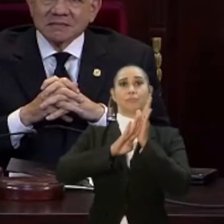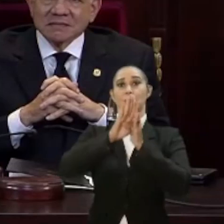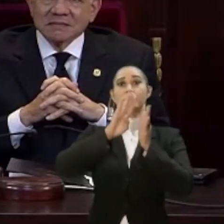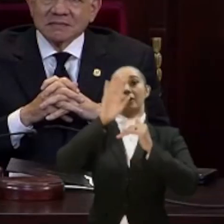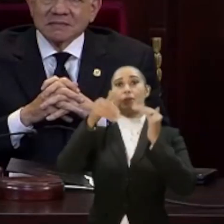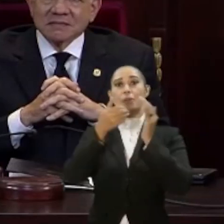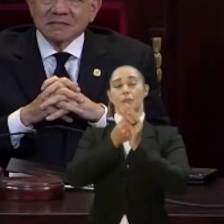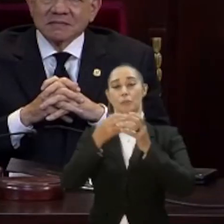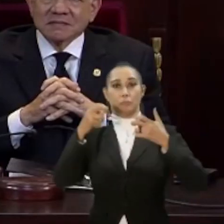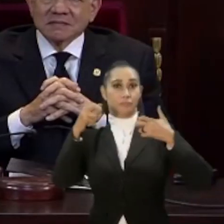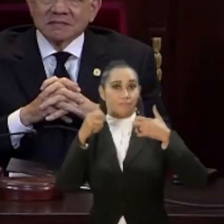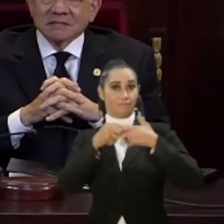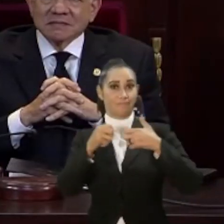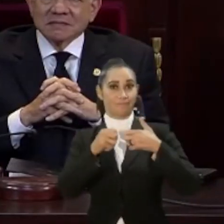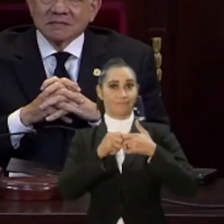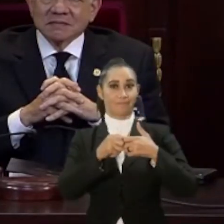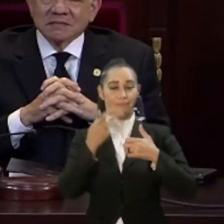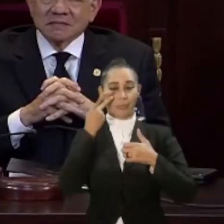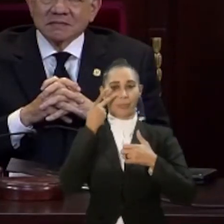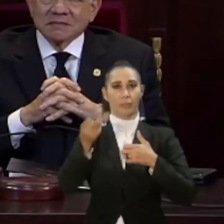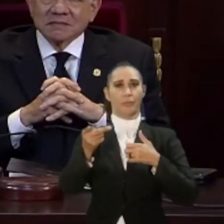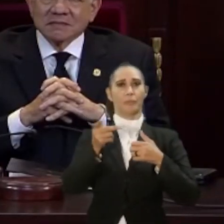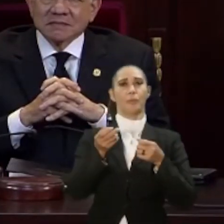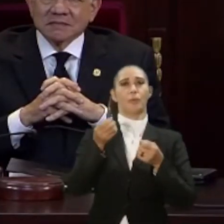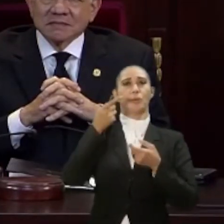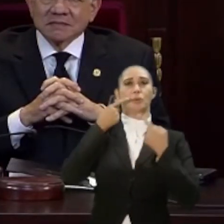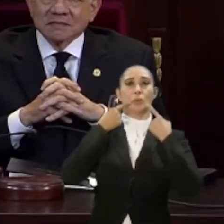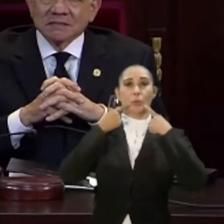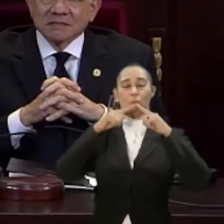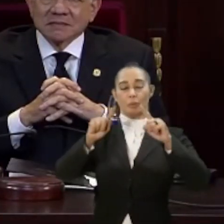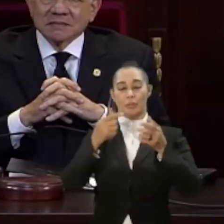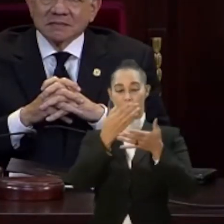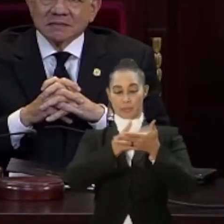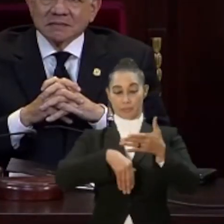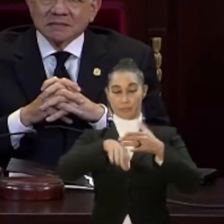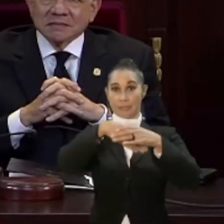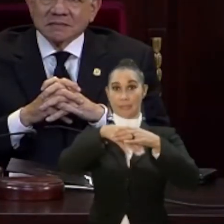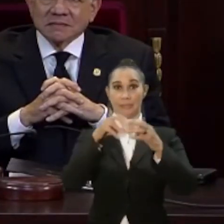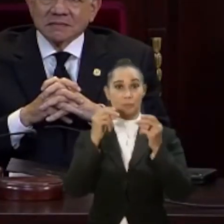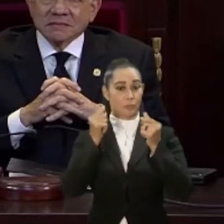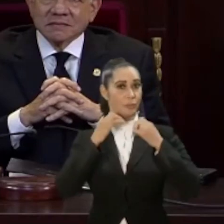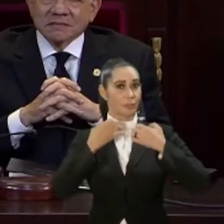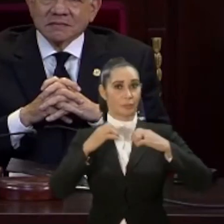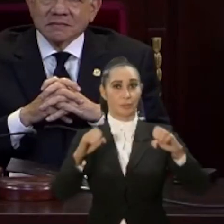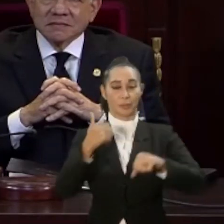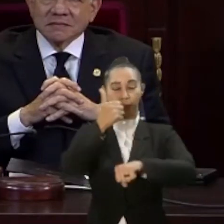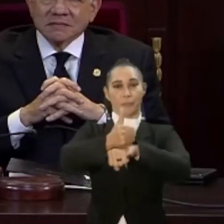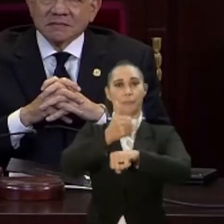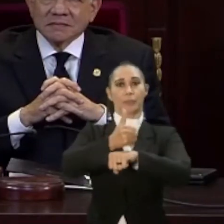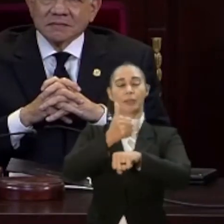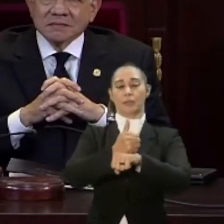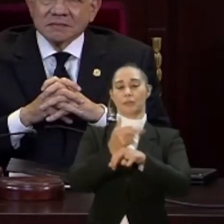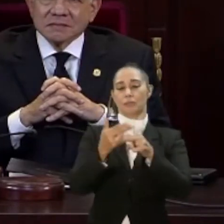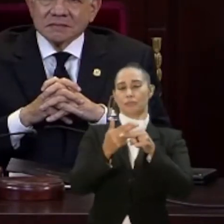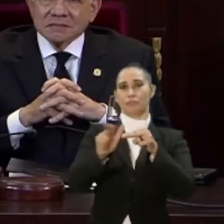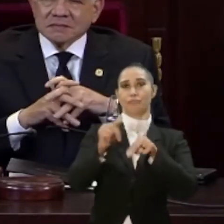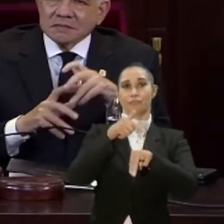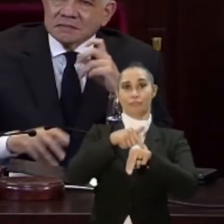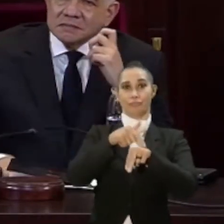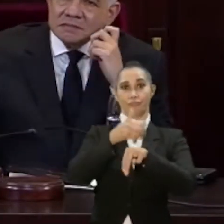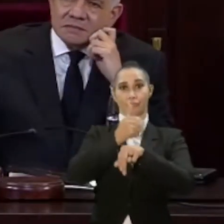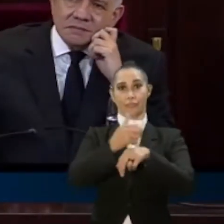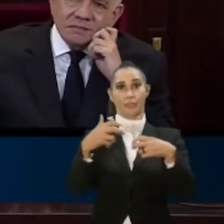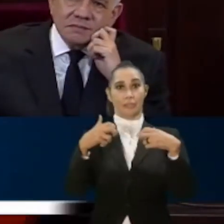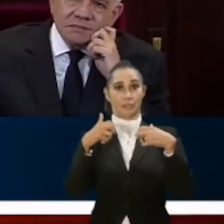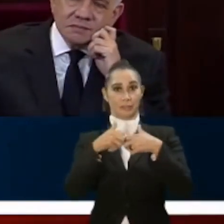precedentes de la demanda eléctrica, dimos instrucciones para lanzar una licitación de urgencia para la instalación en el corto plazo de nuestras plantas